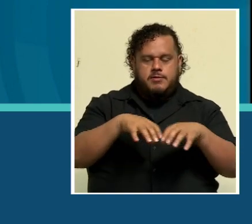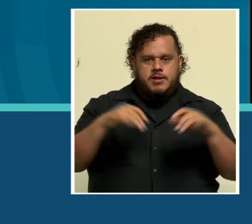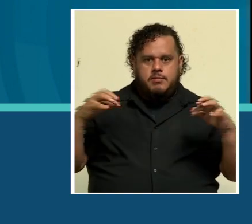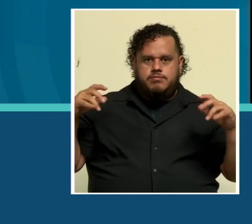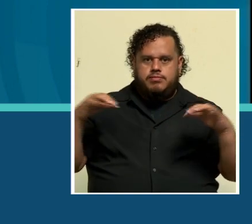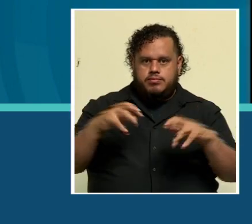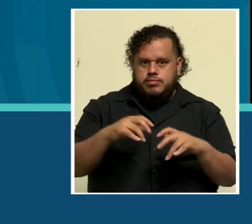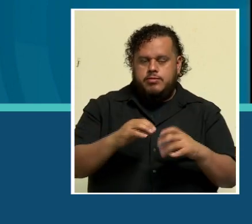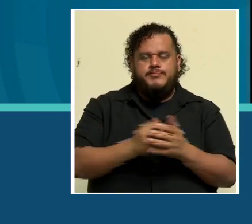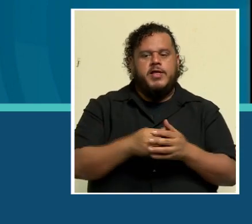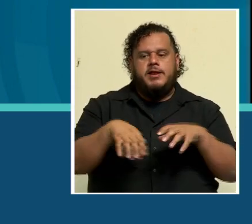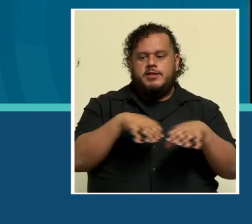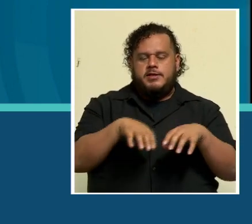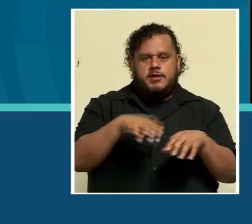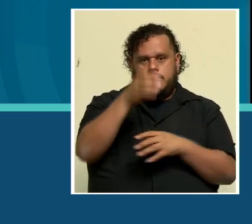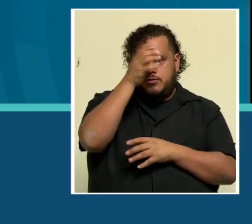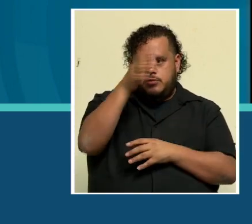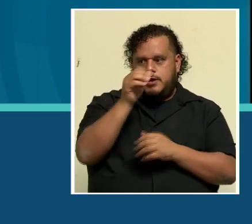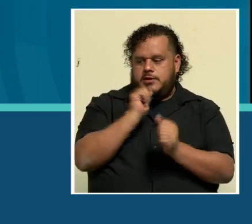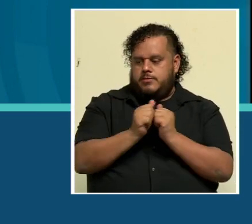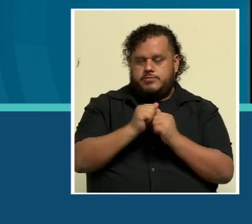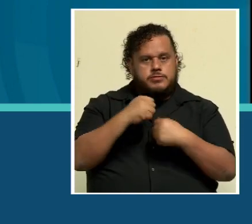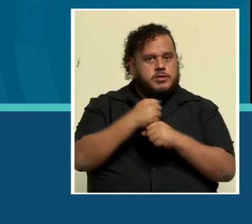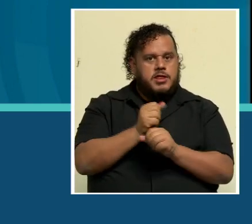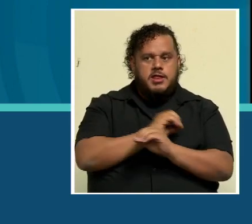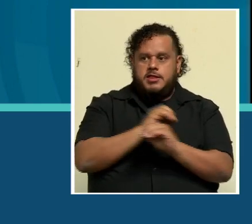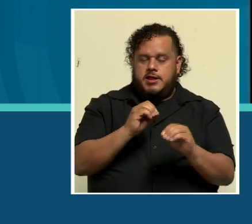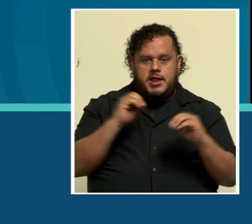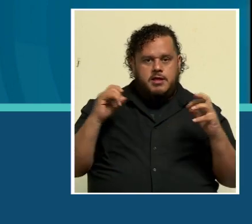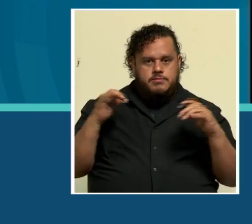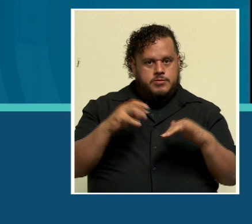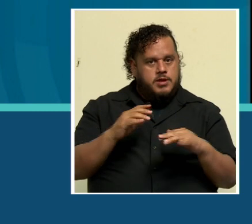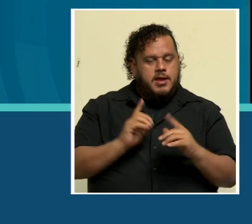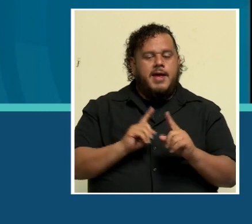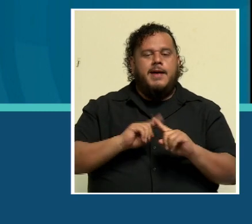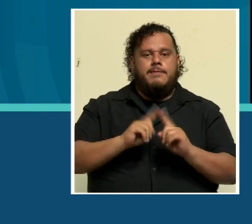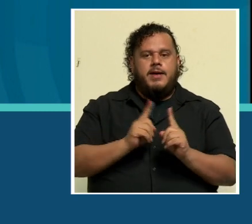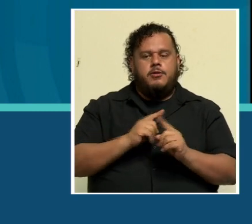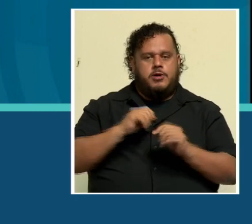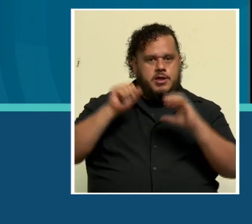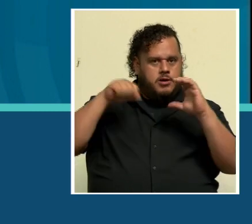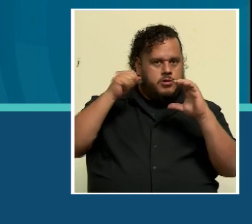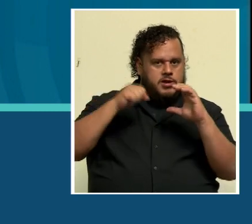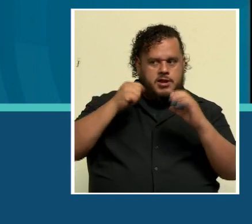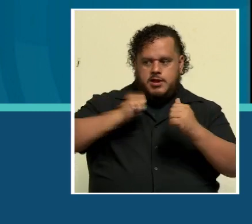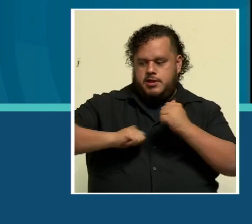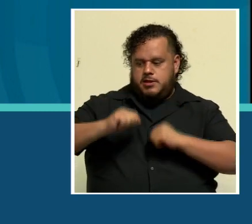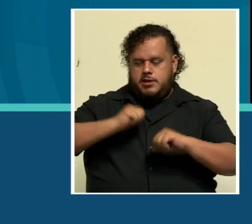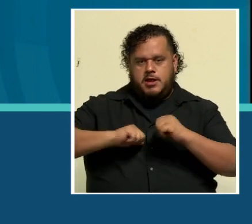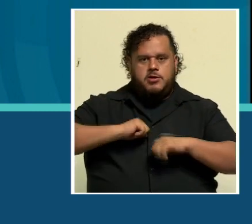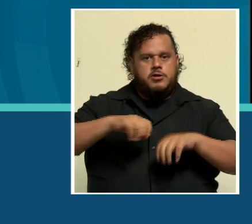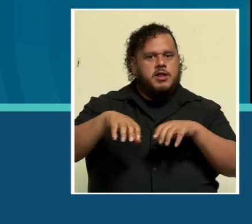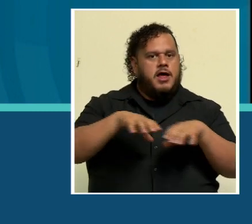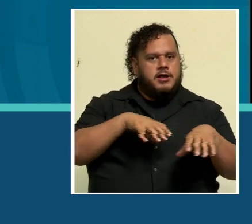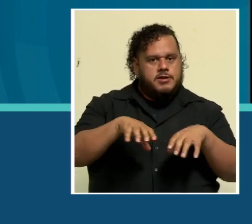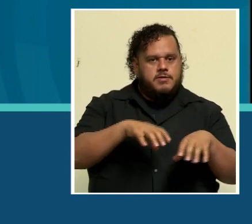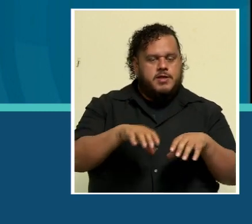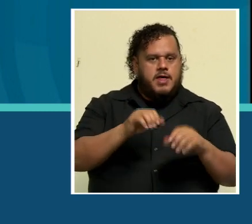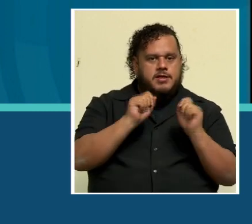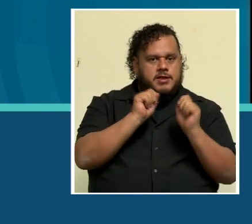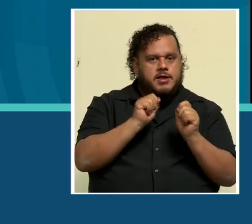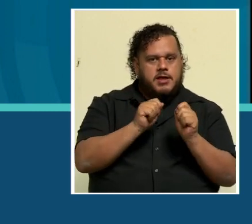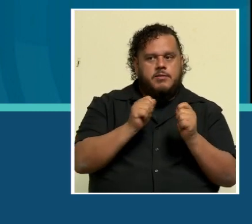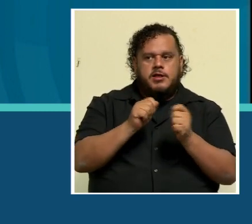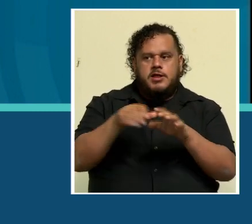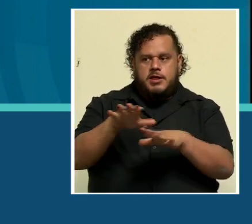Las actividades culturales y deportivas se realizarán sin público, mientras que los cines, teatros, actividades académicas y espacios de